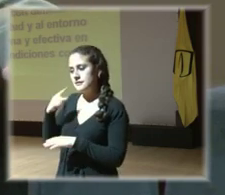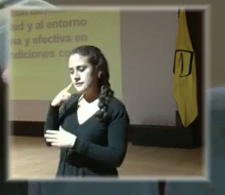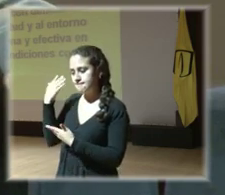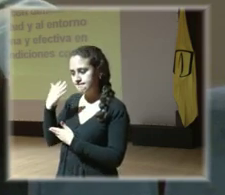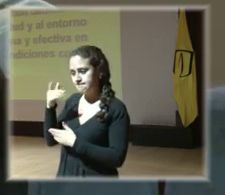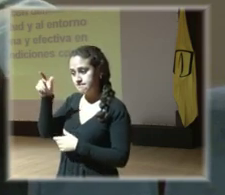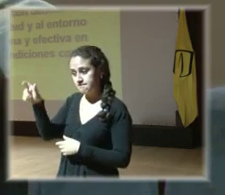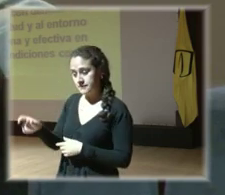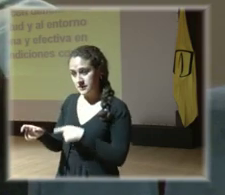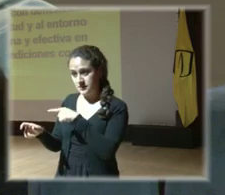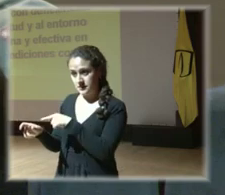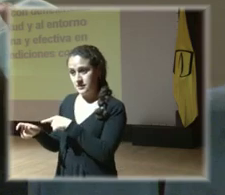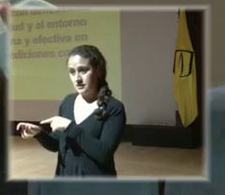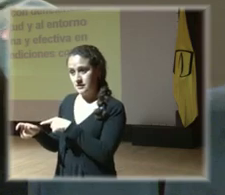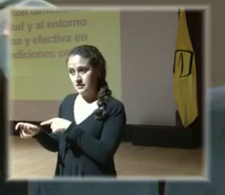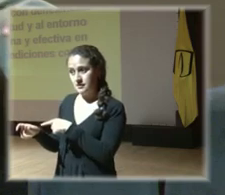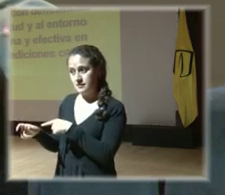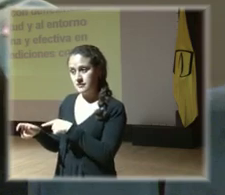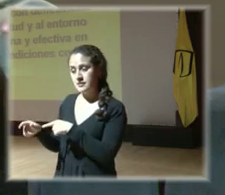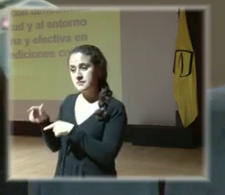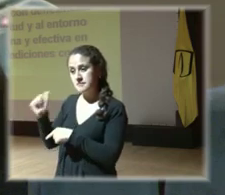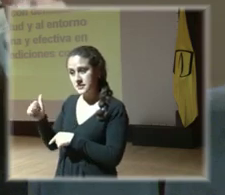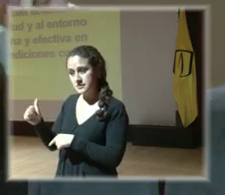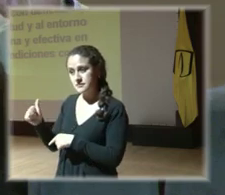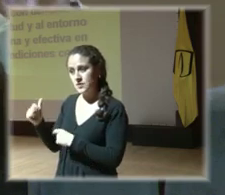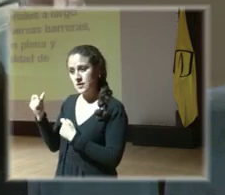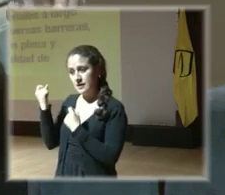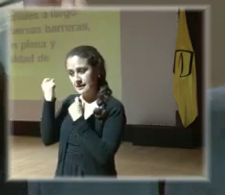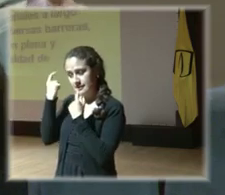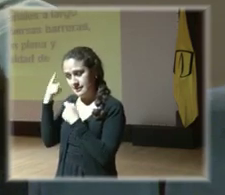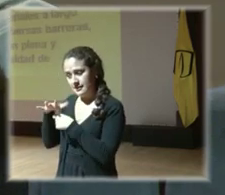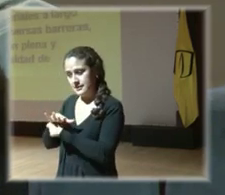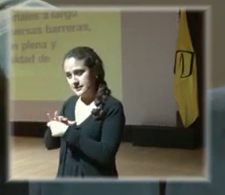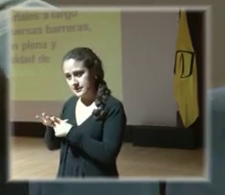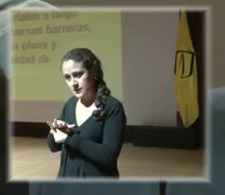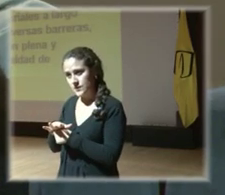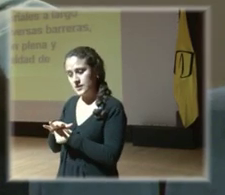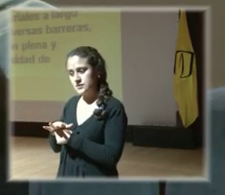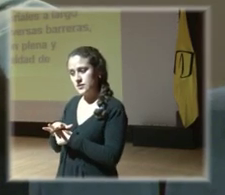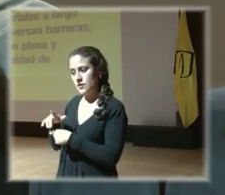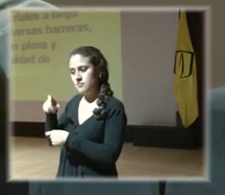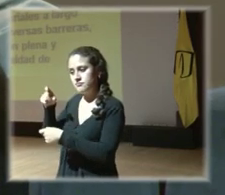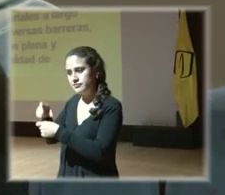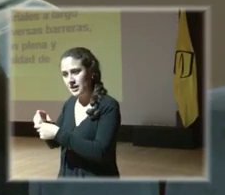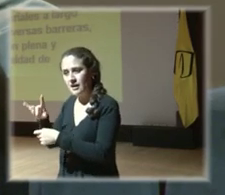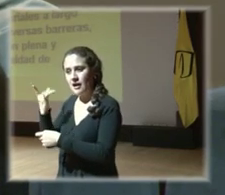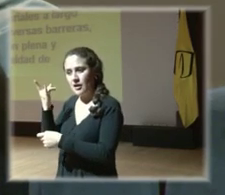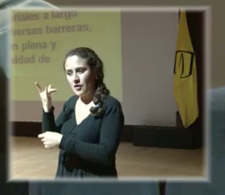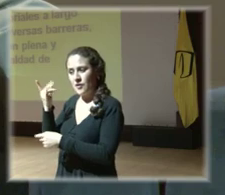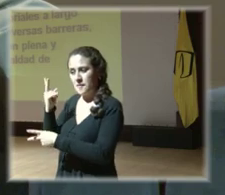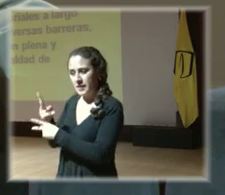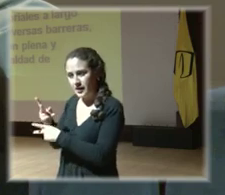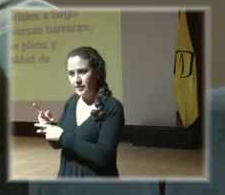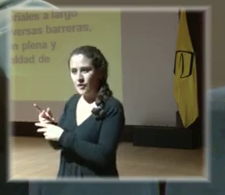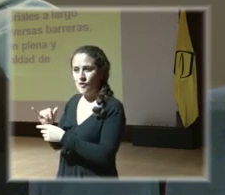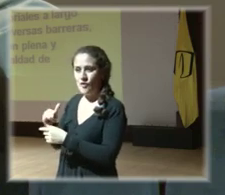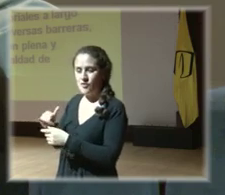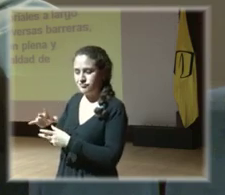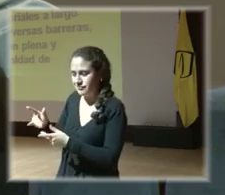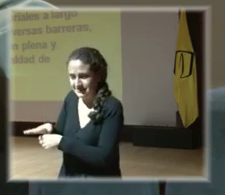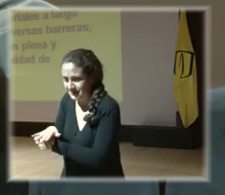la persona fue capaz de entender los hechos en los que estuvo involucrada. Y aquí